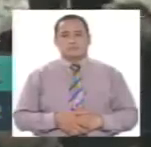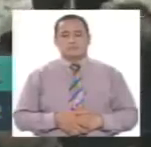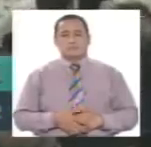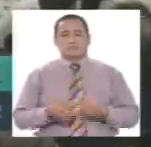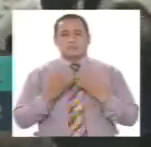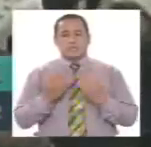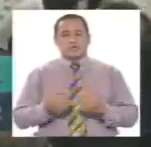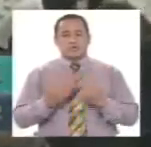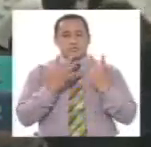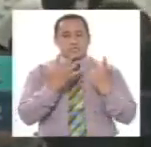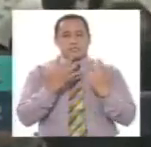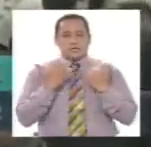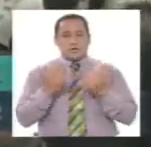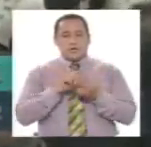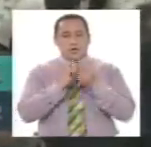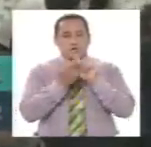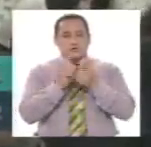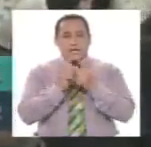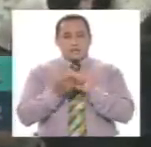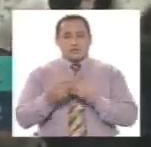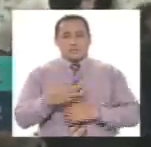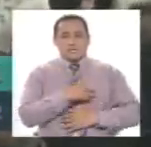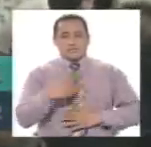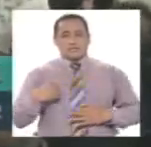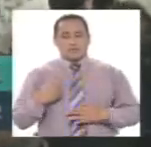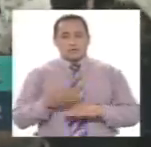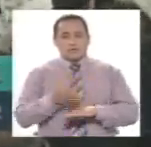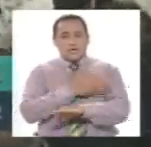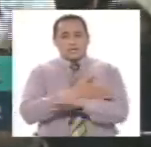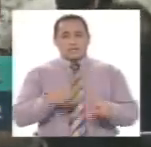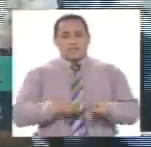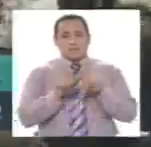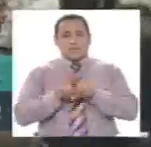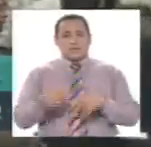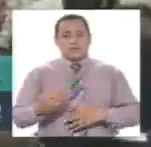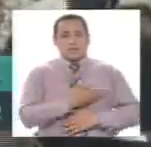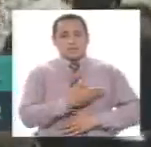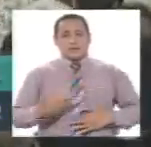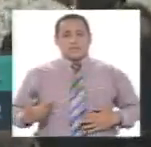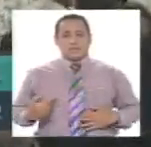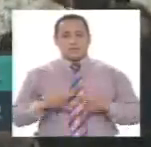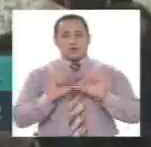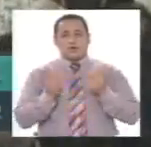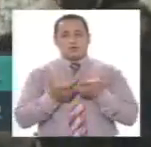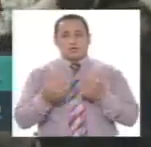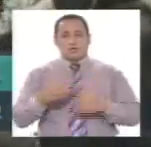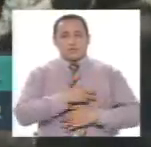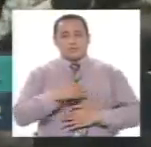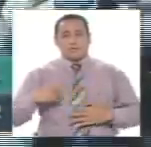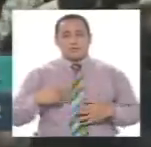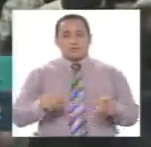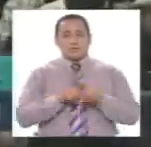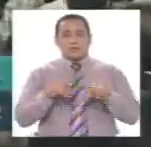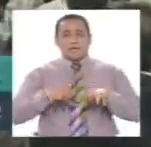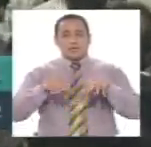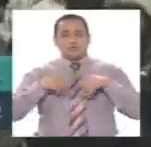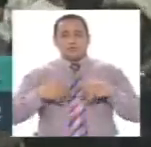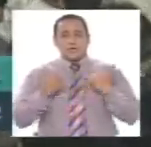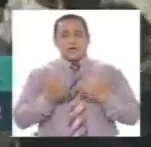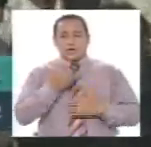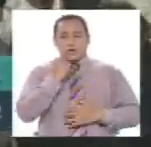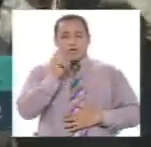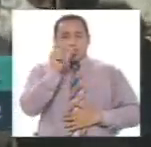Son 7 los cambios ministeriales, además del de la presidencia del Consejo de Ministros, que asume ahora